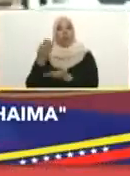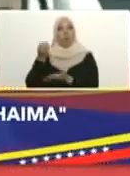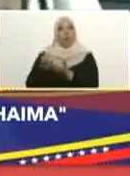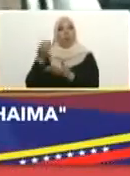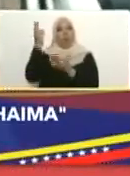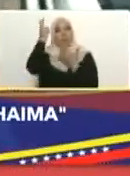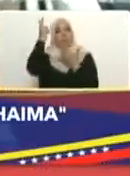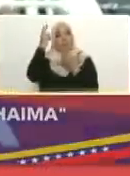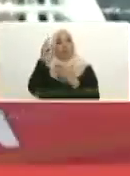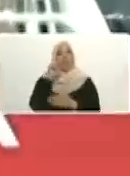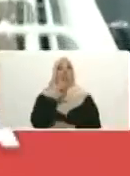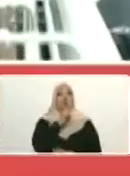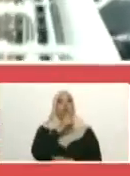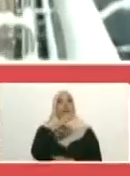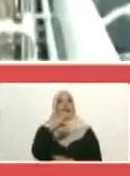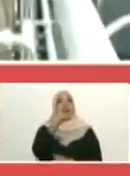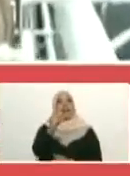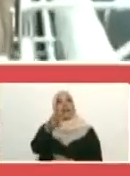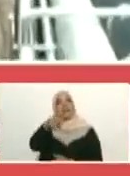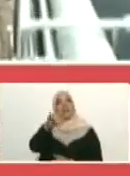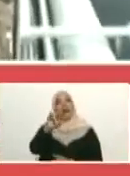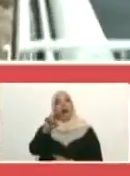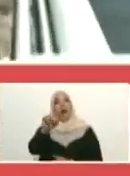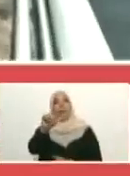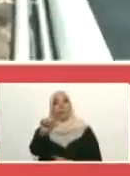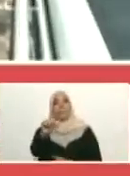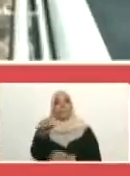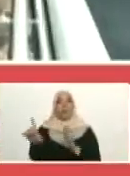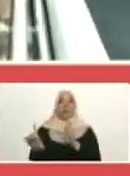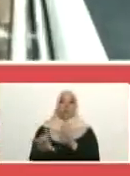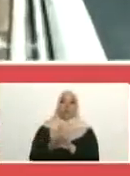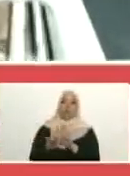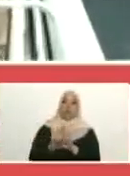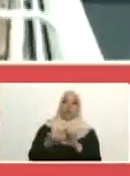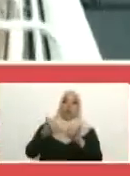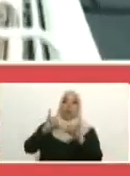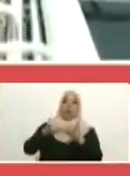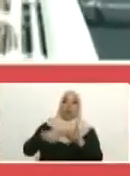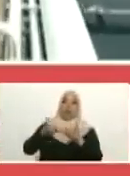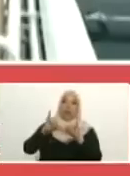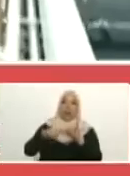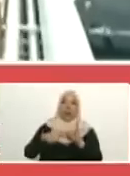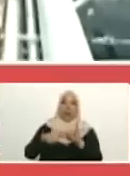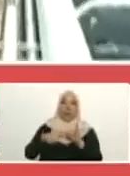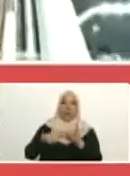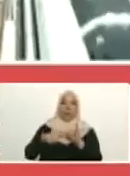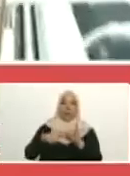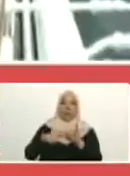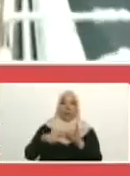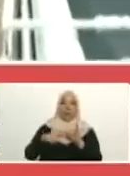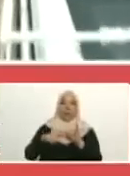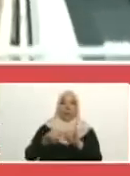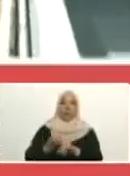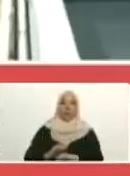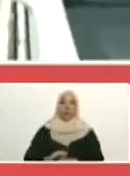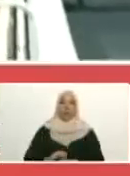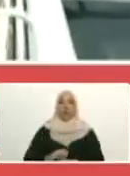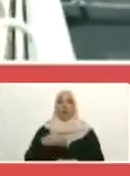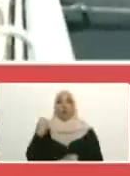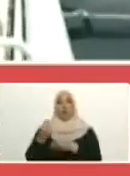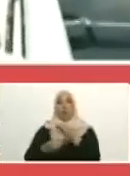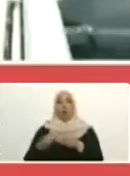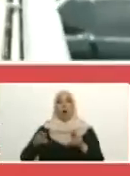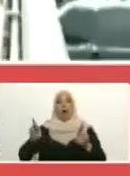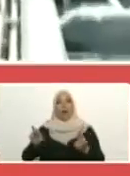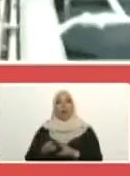Chaima, combatiendo, como decía Ladies, la ingeniera Ladies Guzmán, que nos ha hecho un